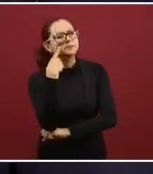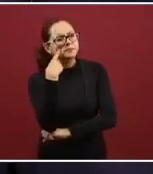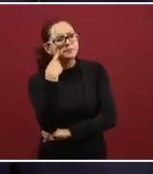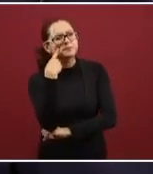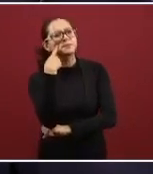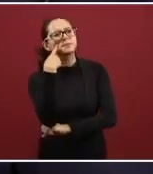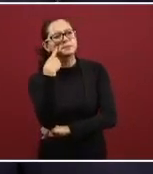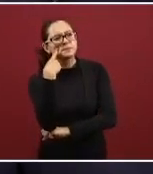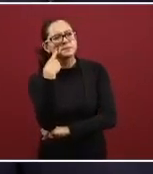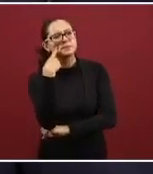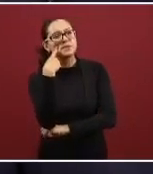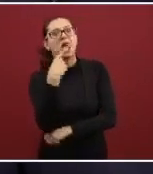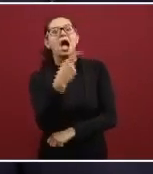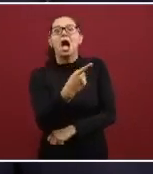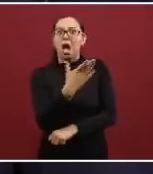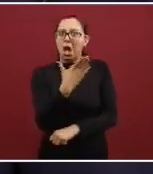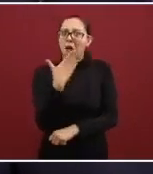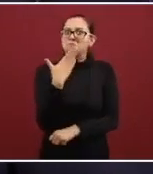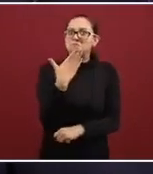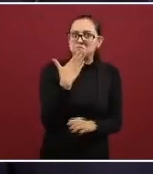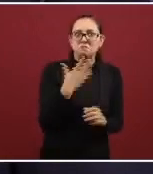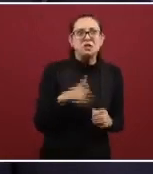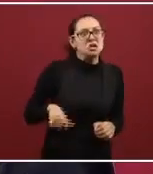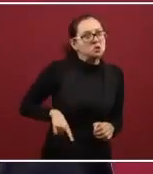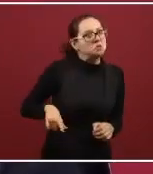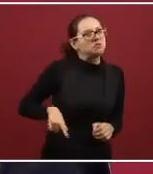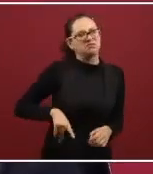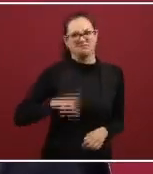si salió bueno o malo el gobierno.